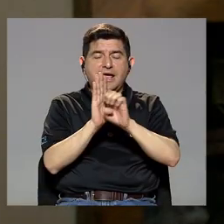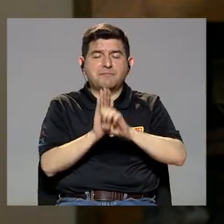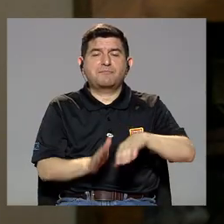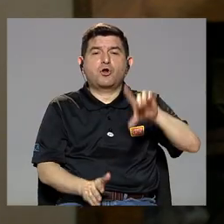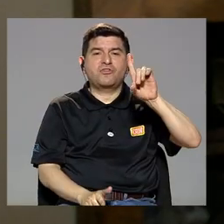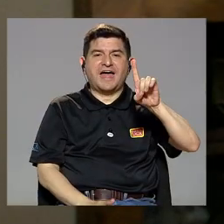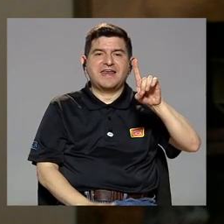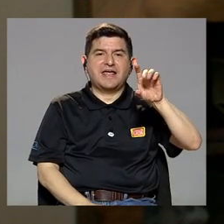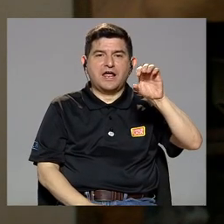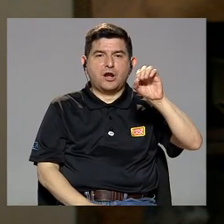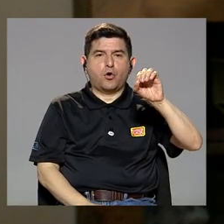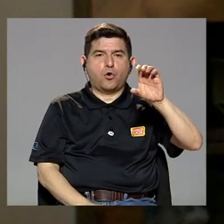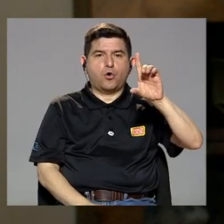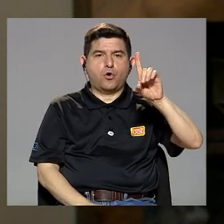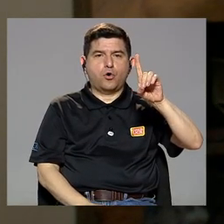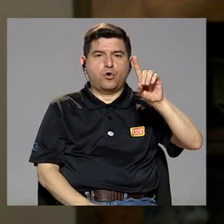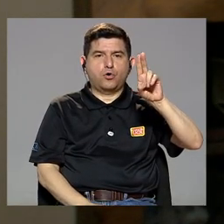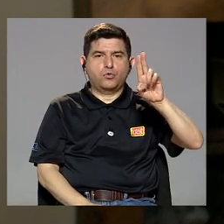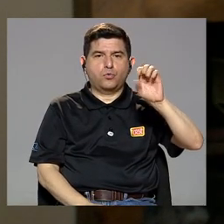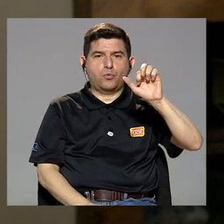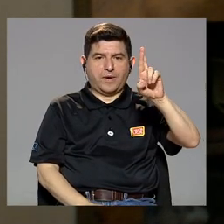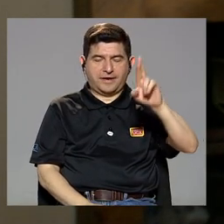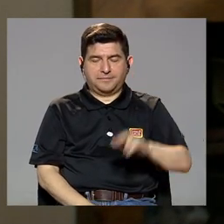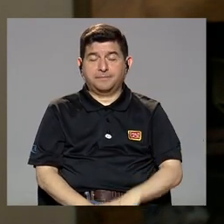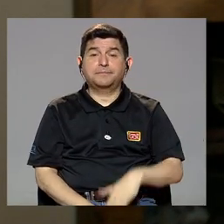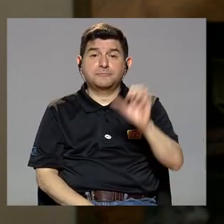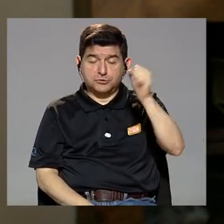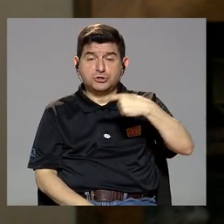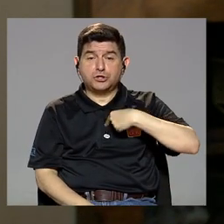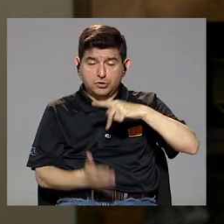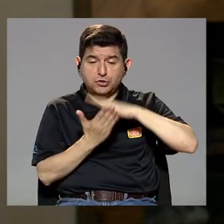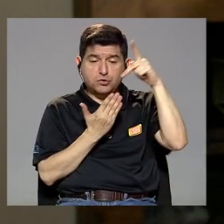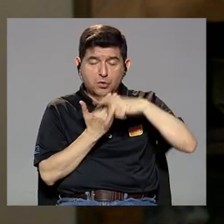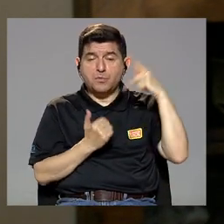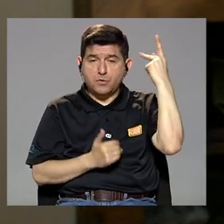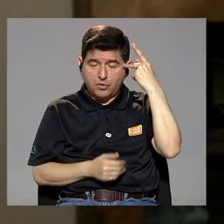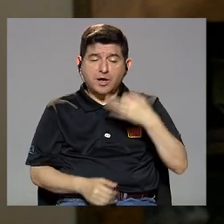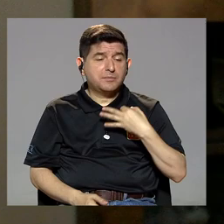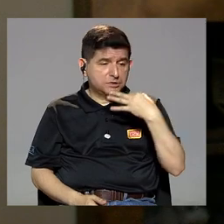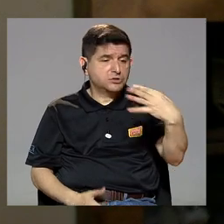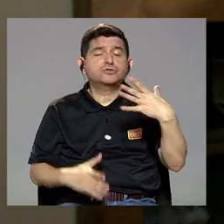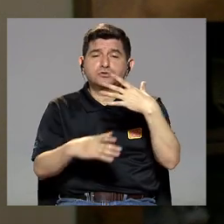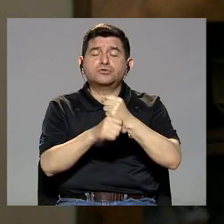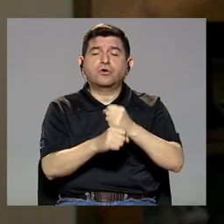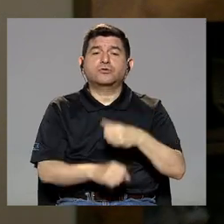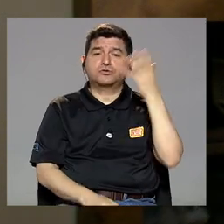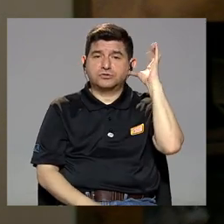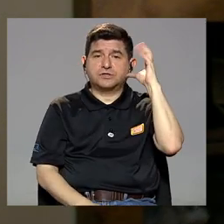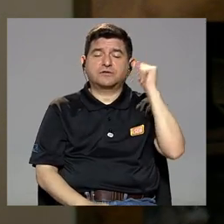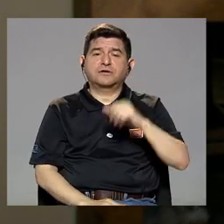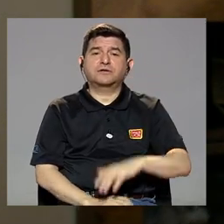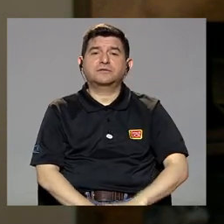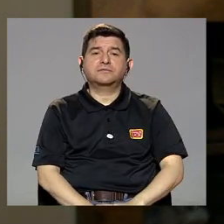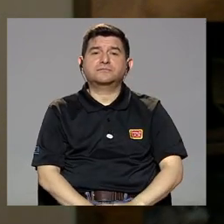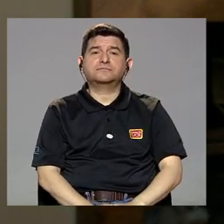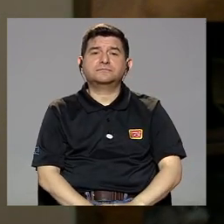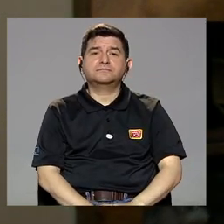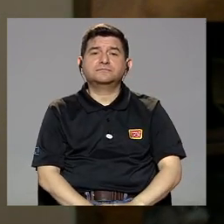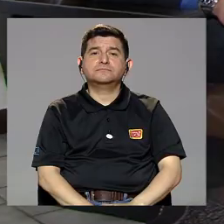así si no lo hacía programas políticos todos los días en la radio verdad